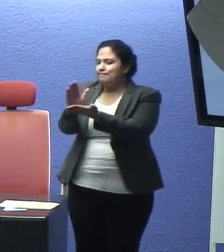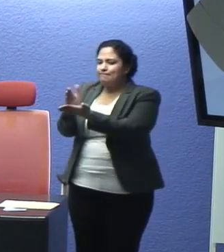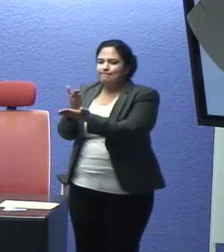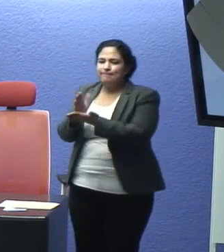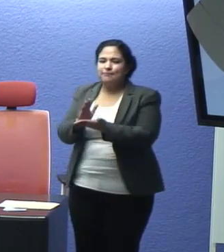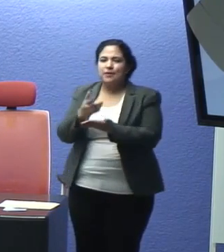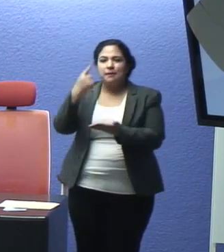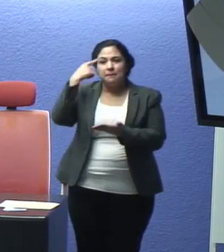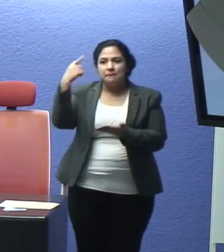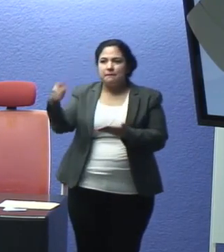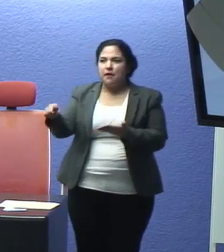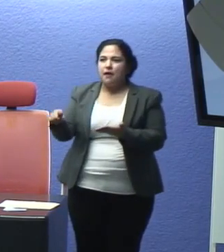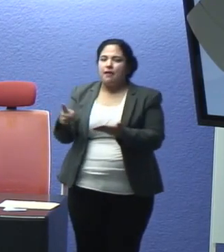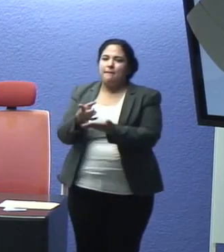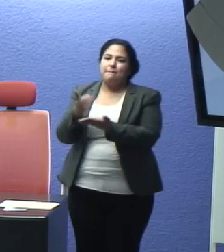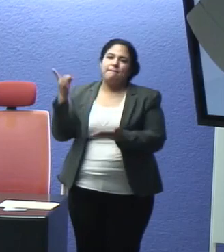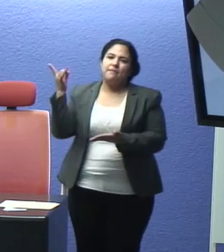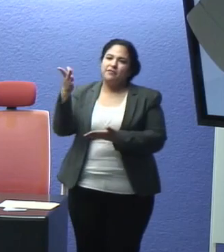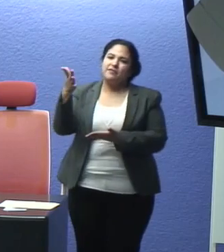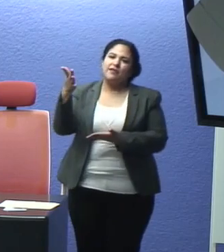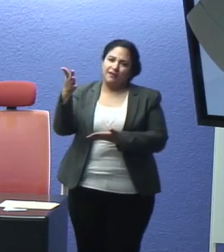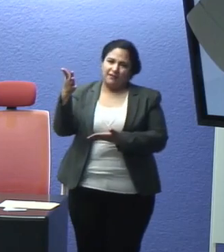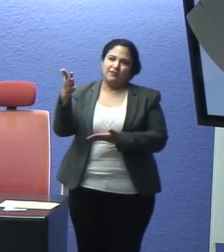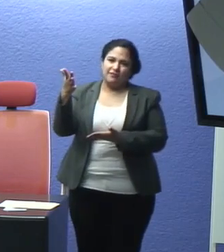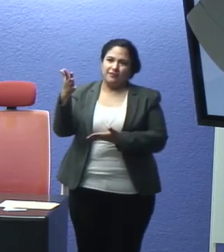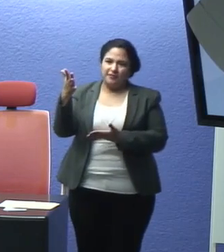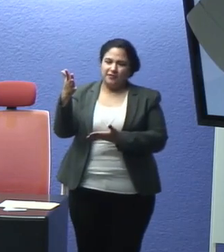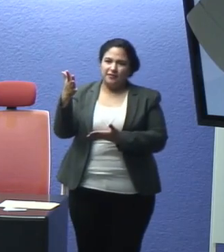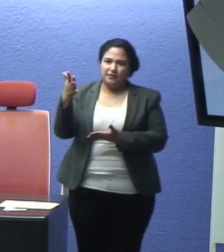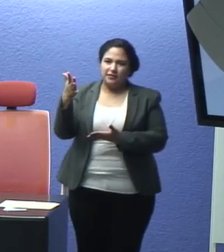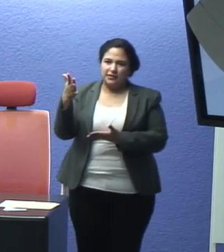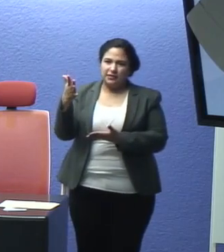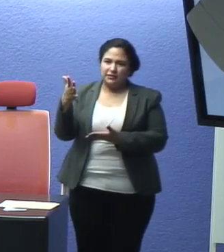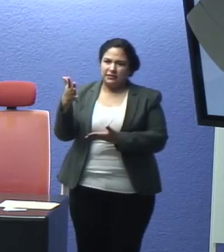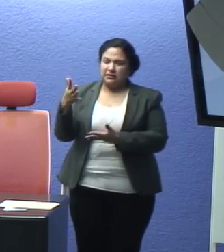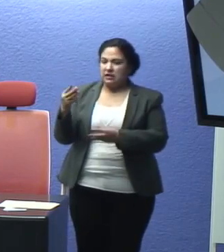Creo que nada más nos ponen a pelear cuando el fin último